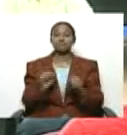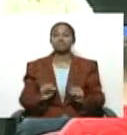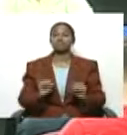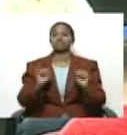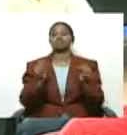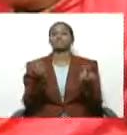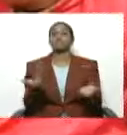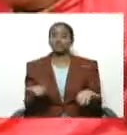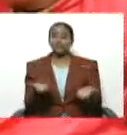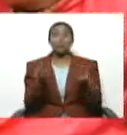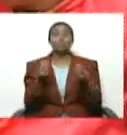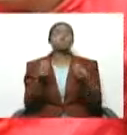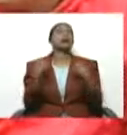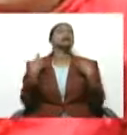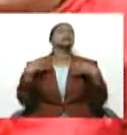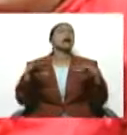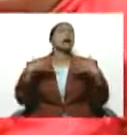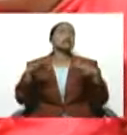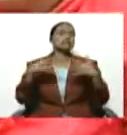Muy ligero, ¿eh?